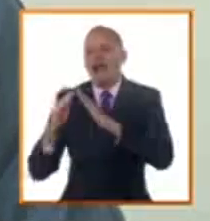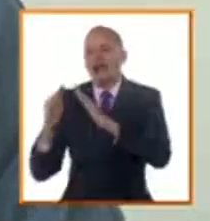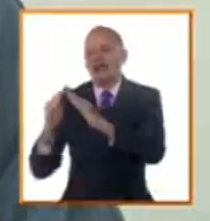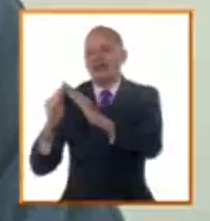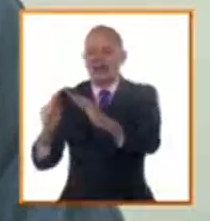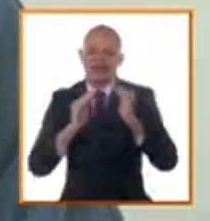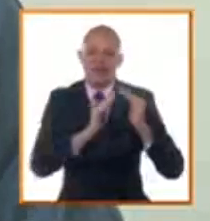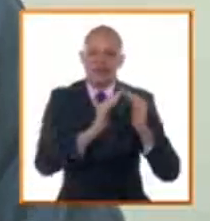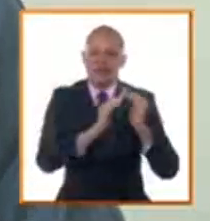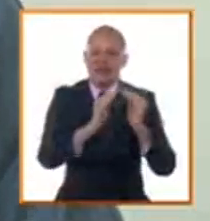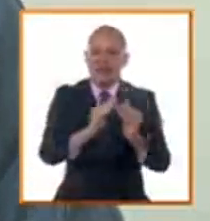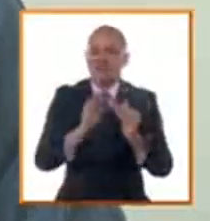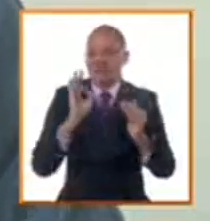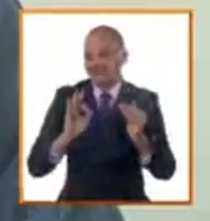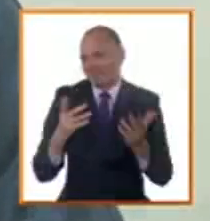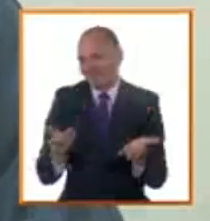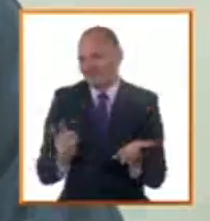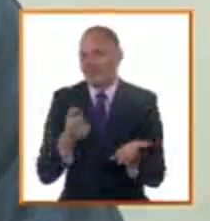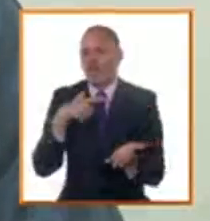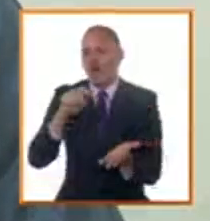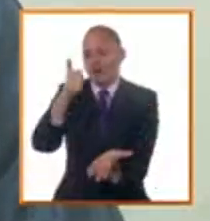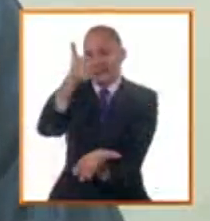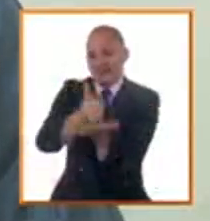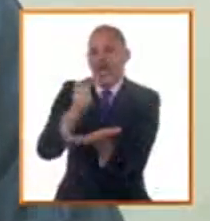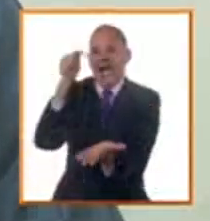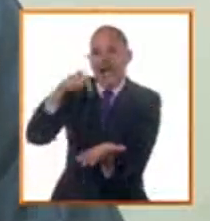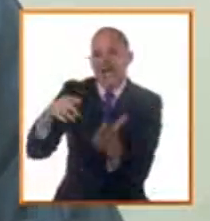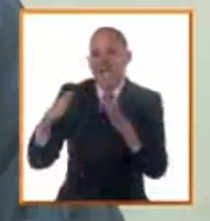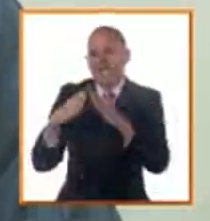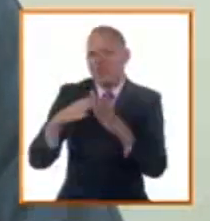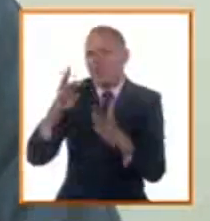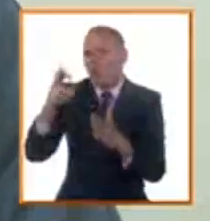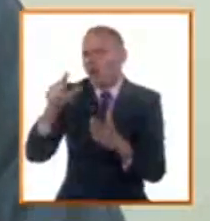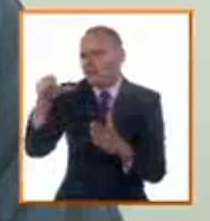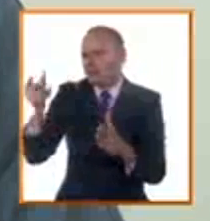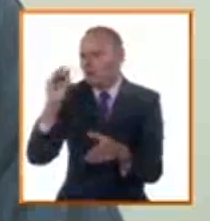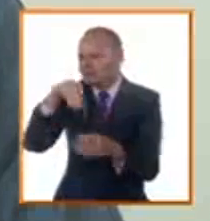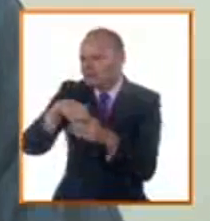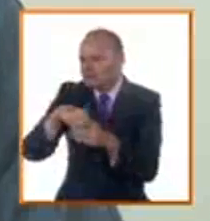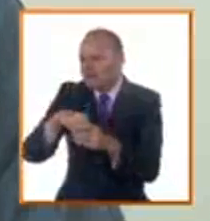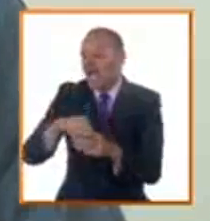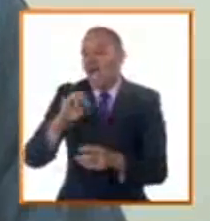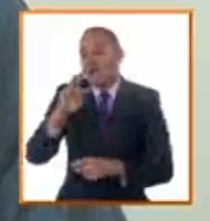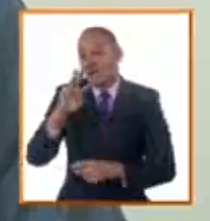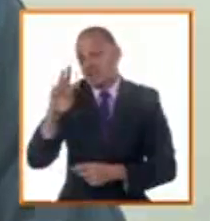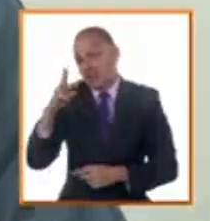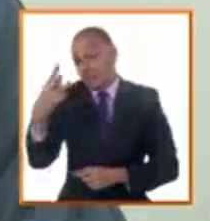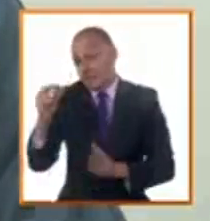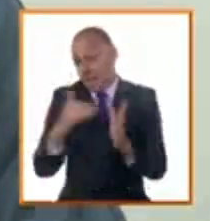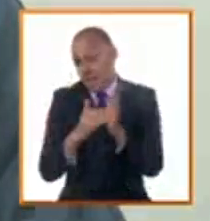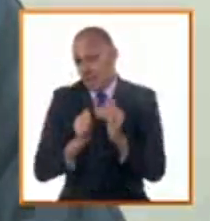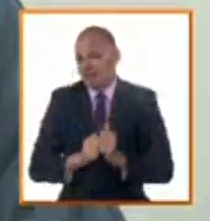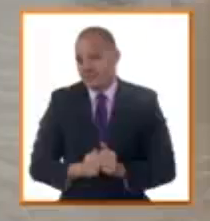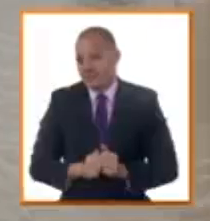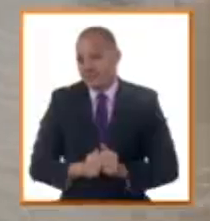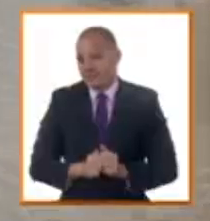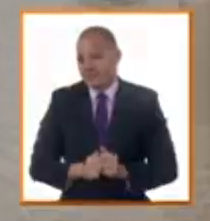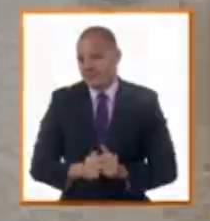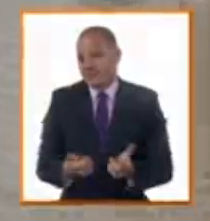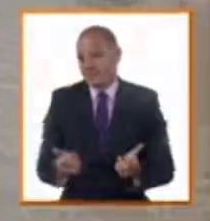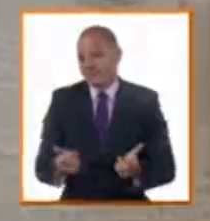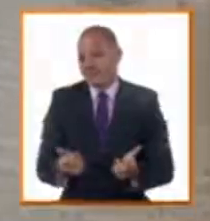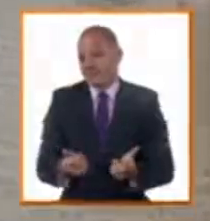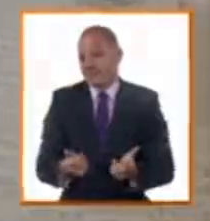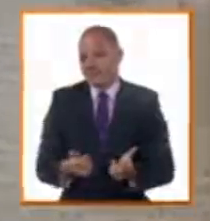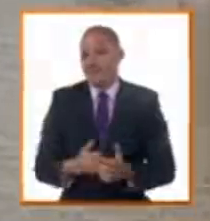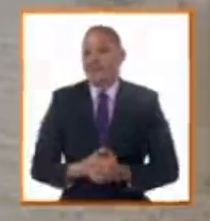tiene 330 mil habitantes. De ellos viven en la ciudad más de 320 mil habitantes. Múltiples